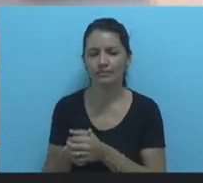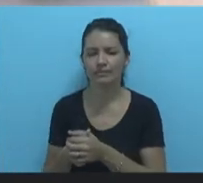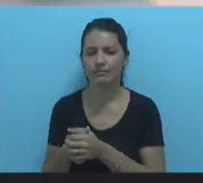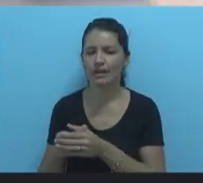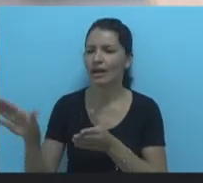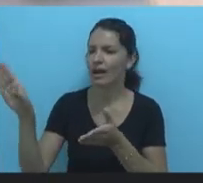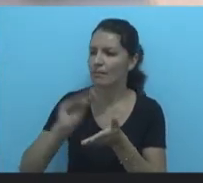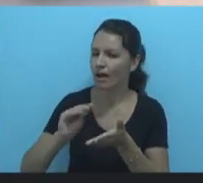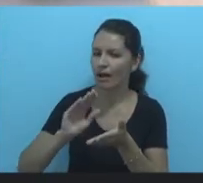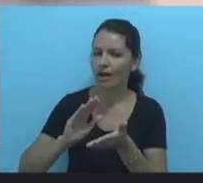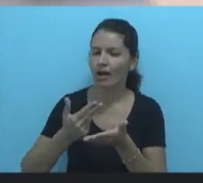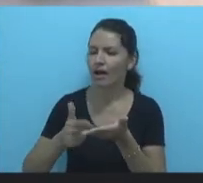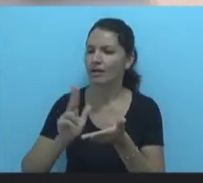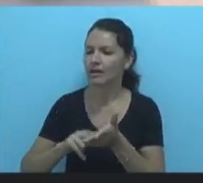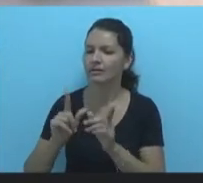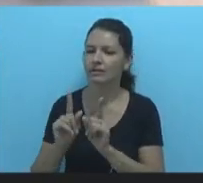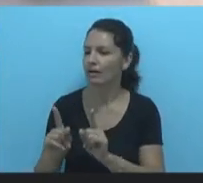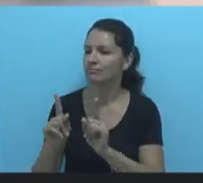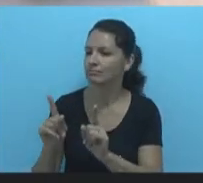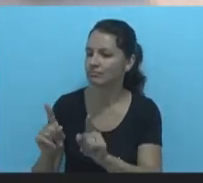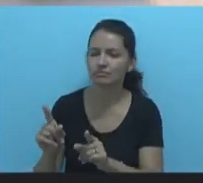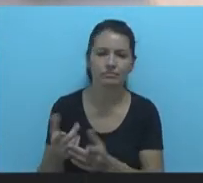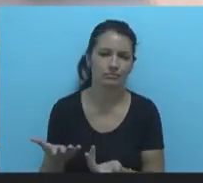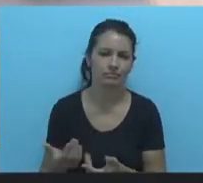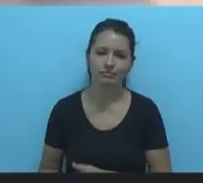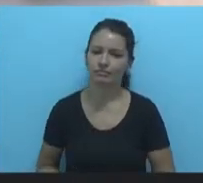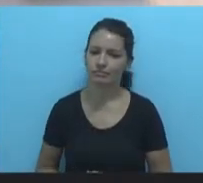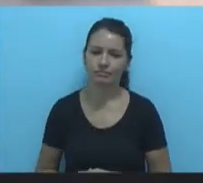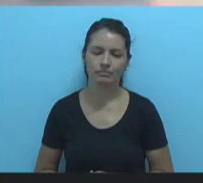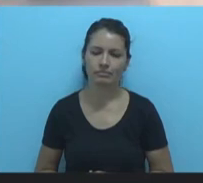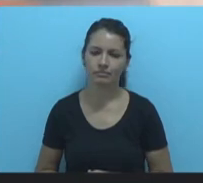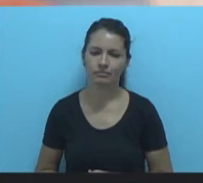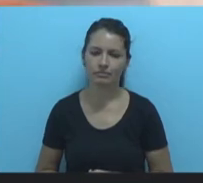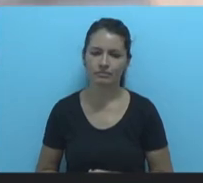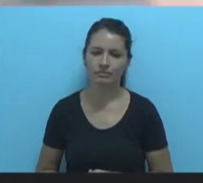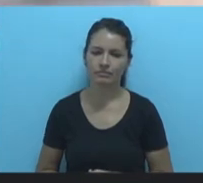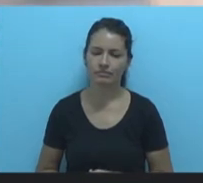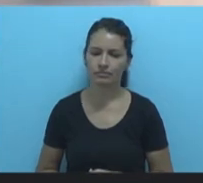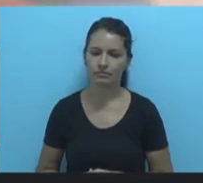que debatir eternamente sobre lo mismo. Gobierno de Cambiemos,